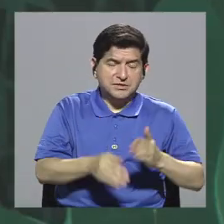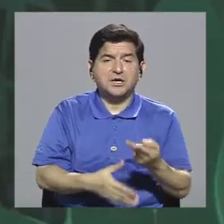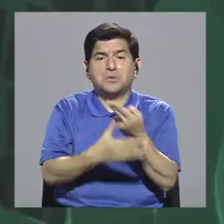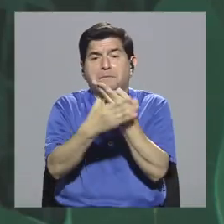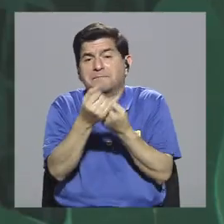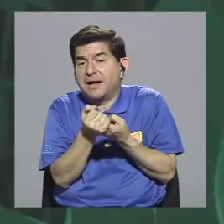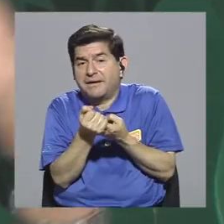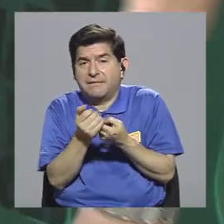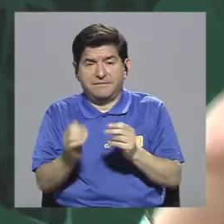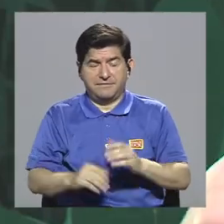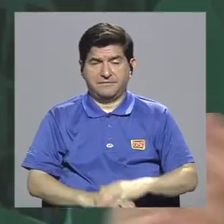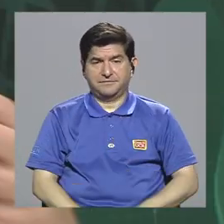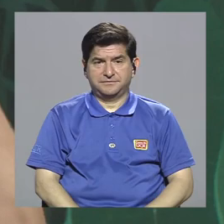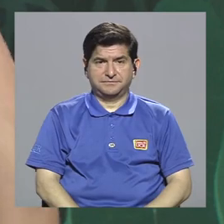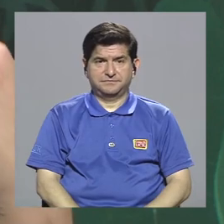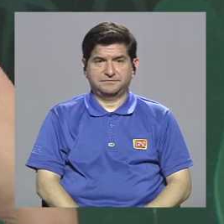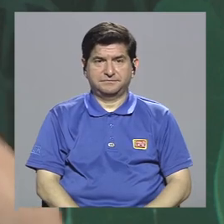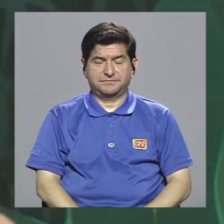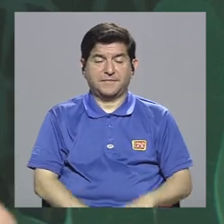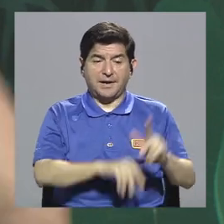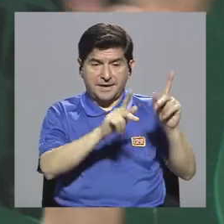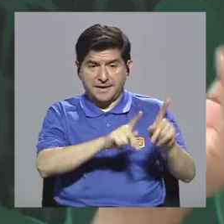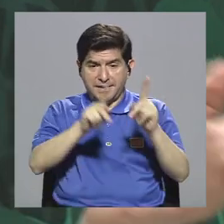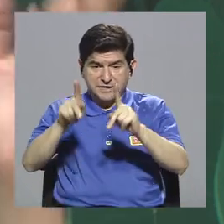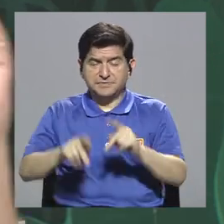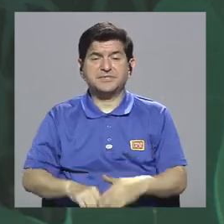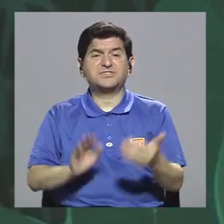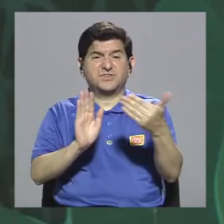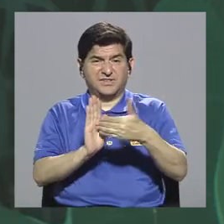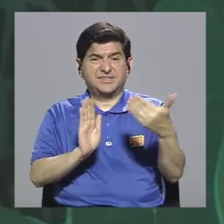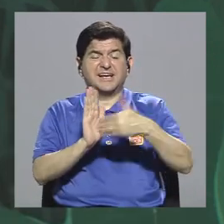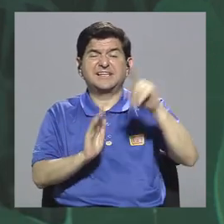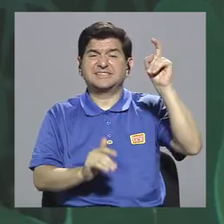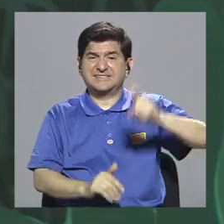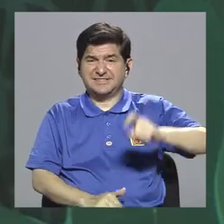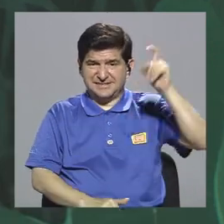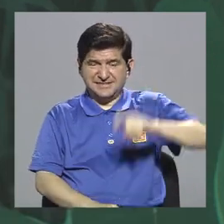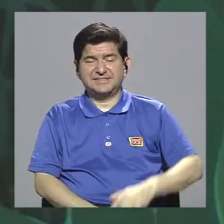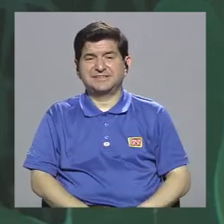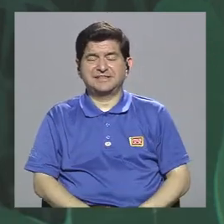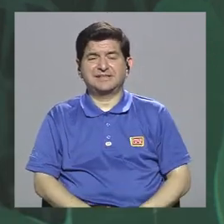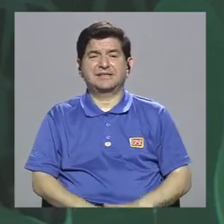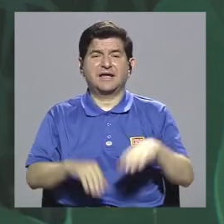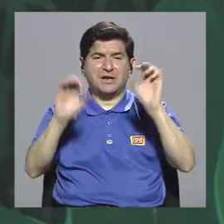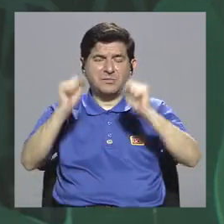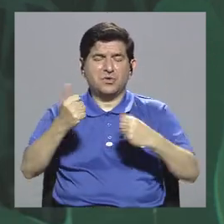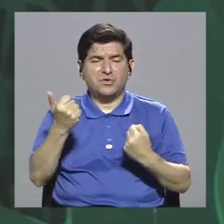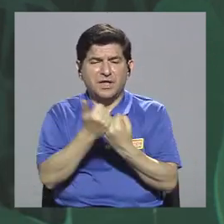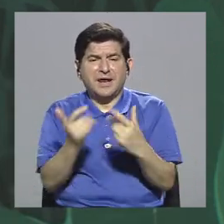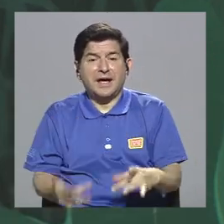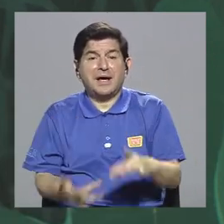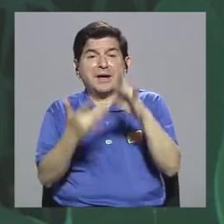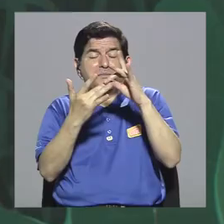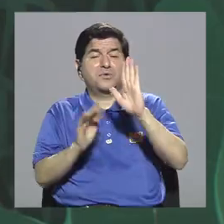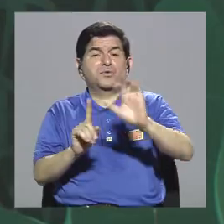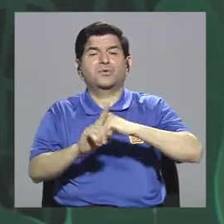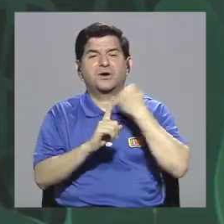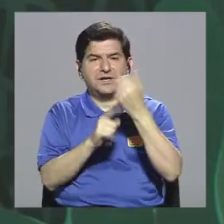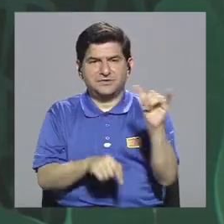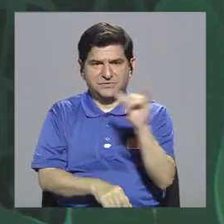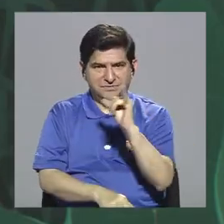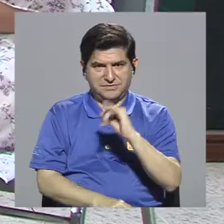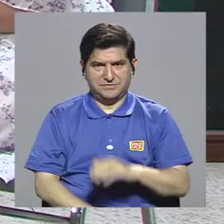universidad, un vecino, una pareja, etcétera. Entonces, estas personas que quedan afectadas